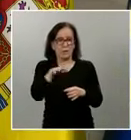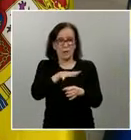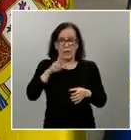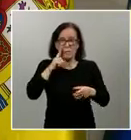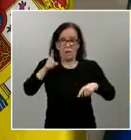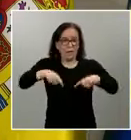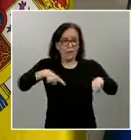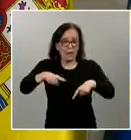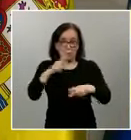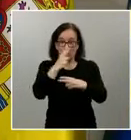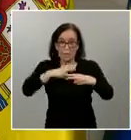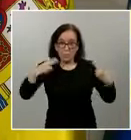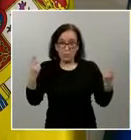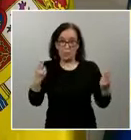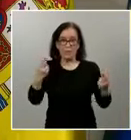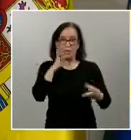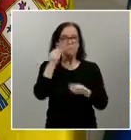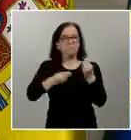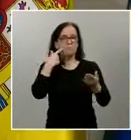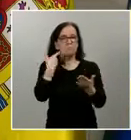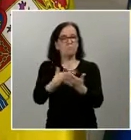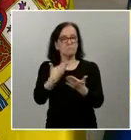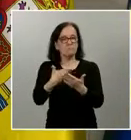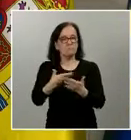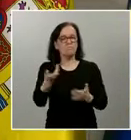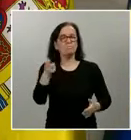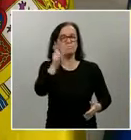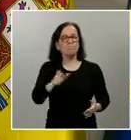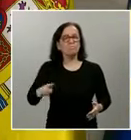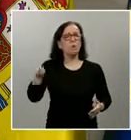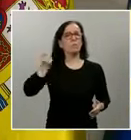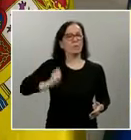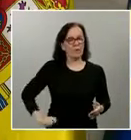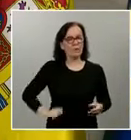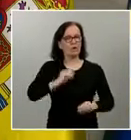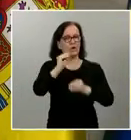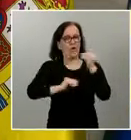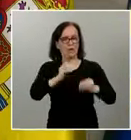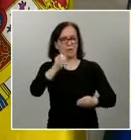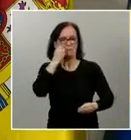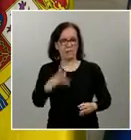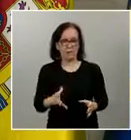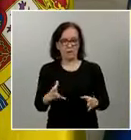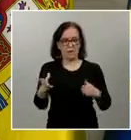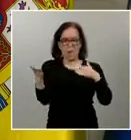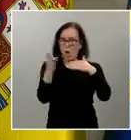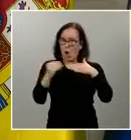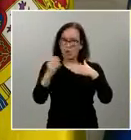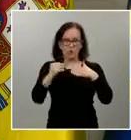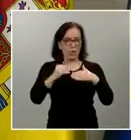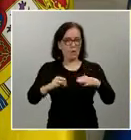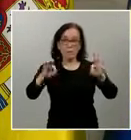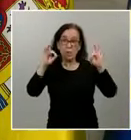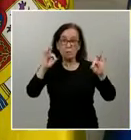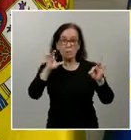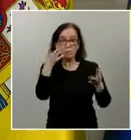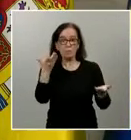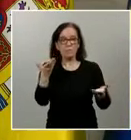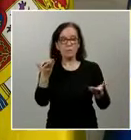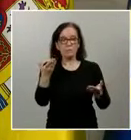que una vez más han demostrado su gran profesionalidad y su buen hacer, a los usuarios especialmente, porque con su actuación